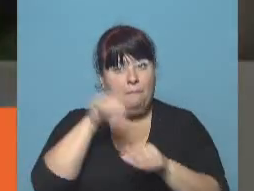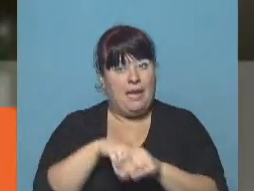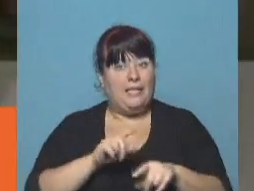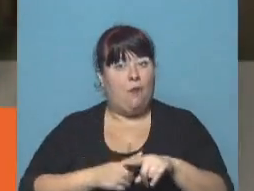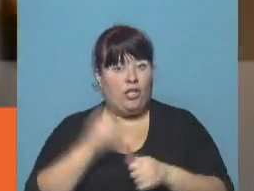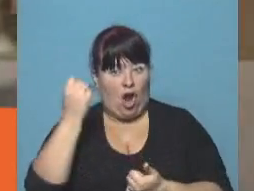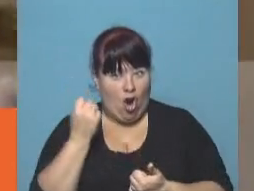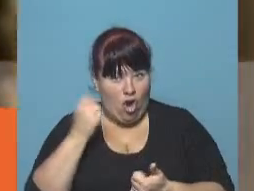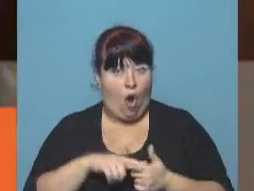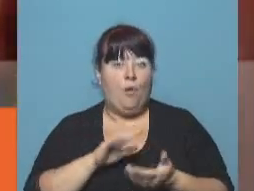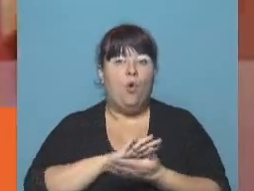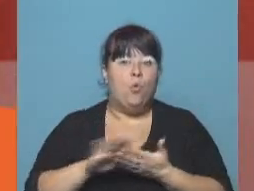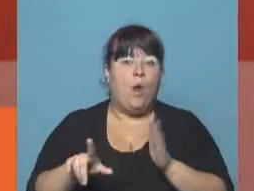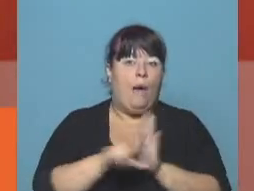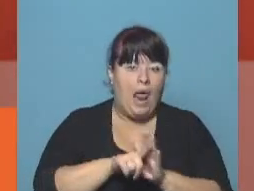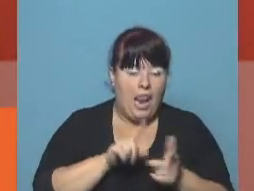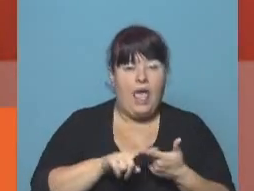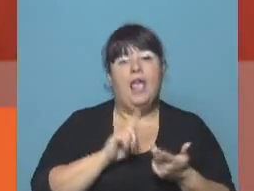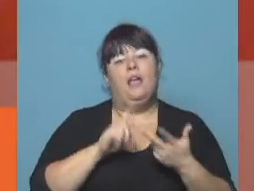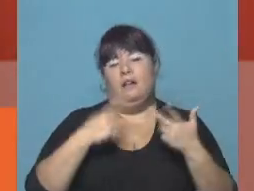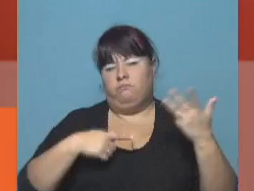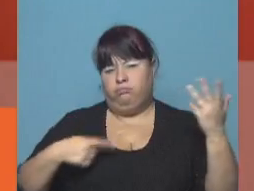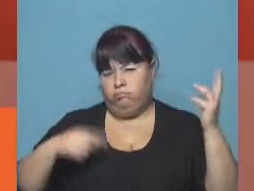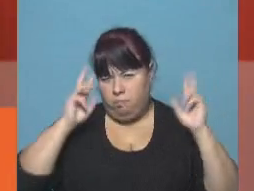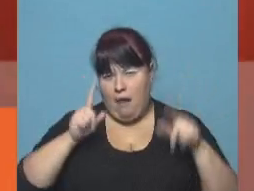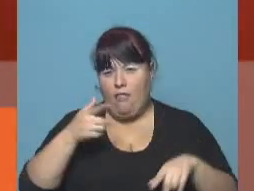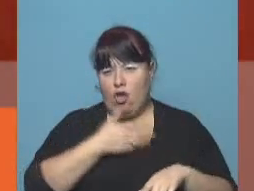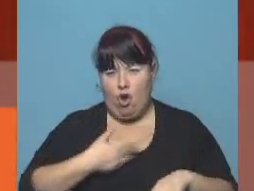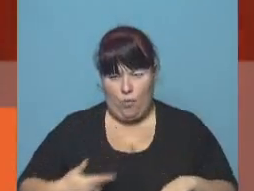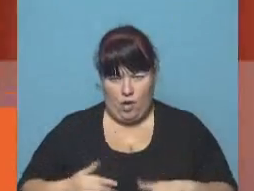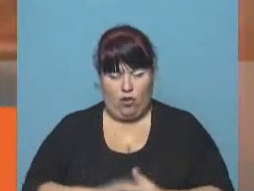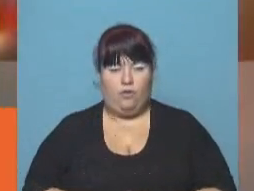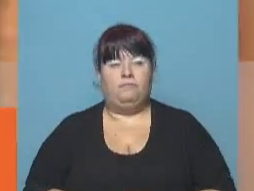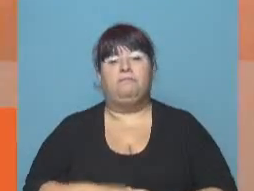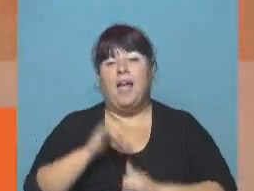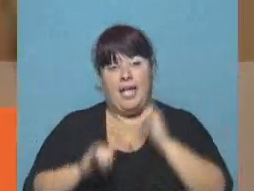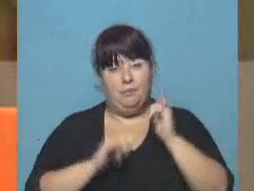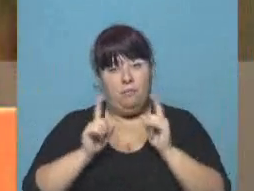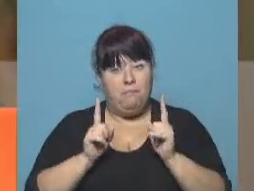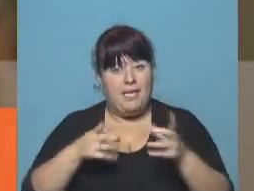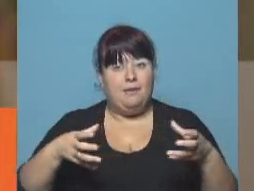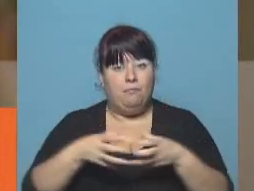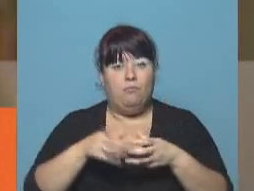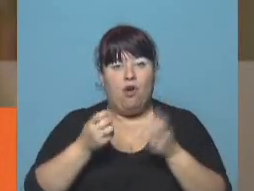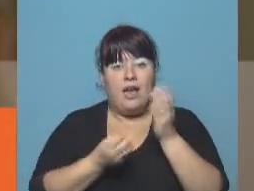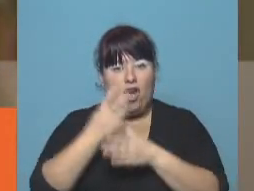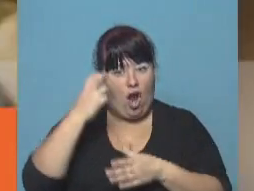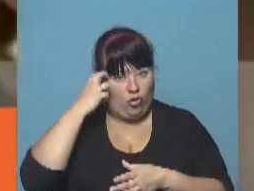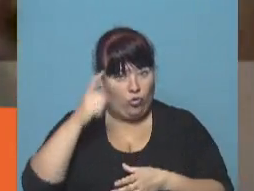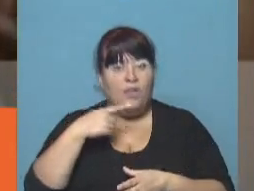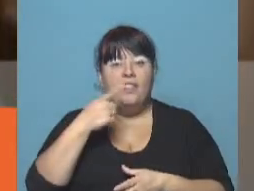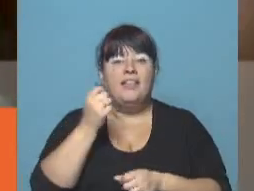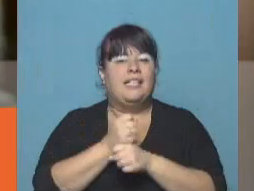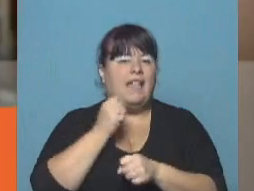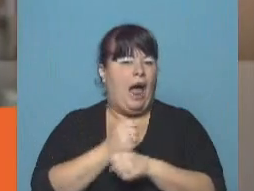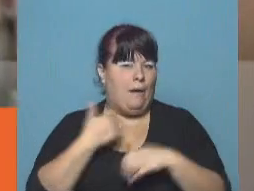política económica, nuevos marcos jurídicos y otras políticas de Estado. Así lo explican los propios constituyentes cuando afirman que la tarea